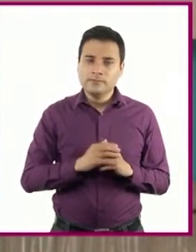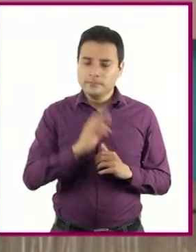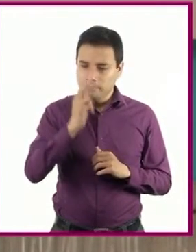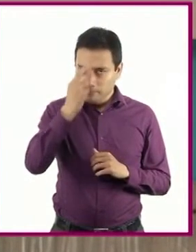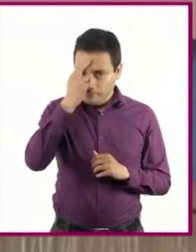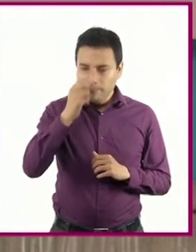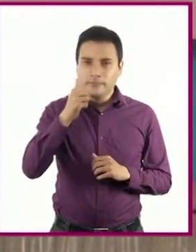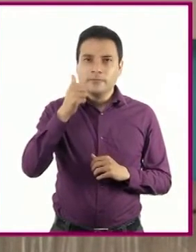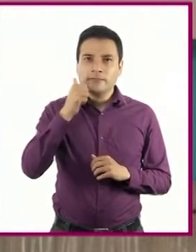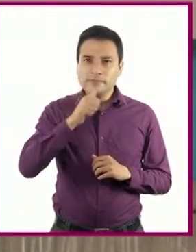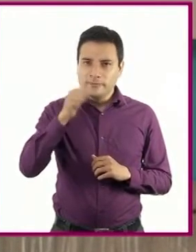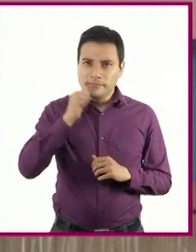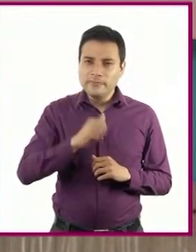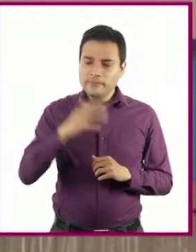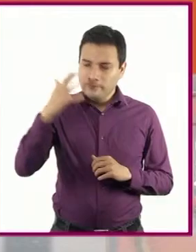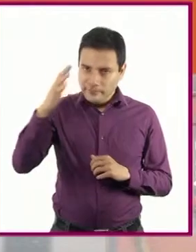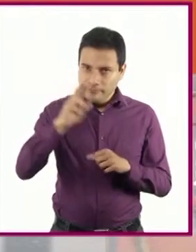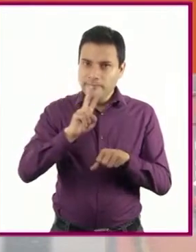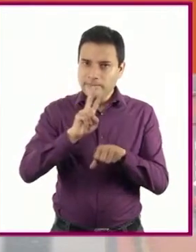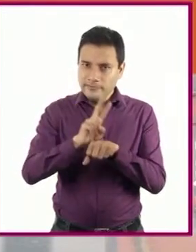siempre tomar las medidas de seguridad